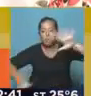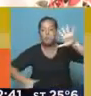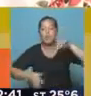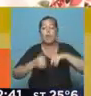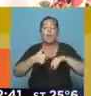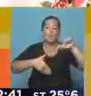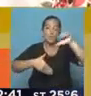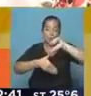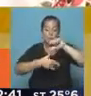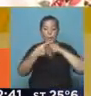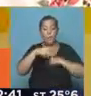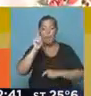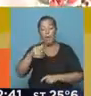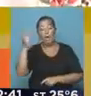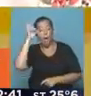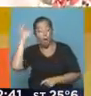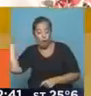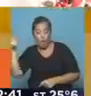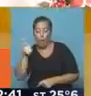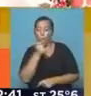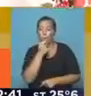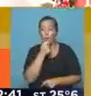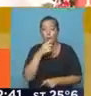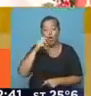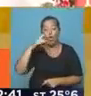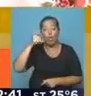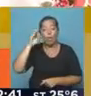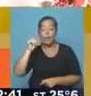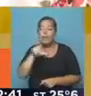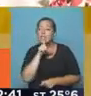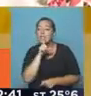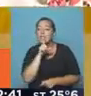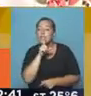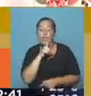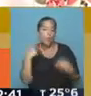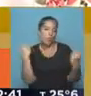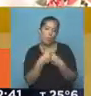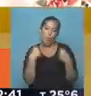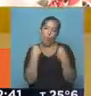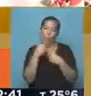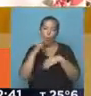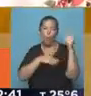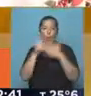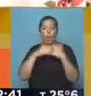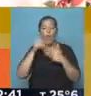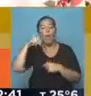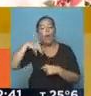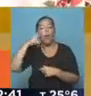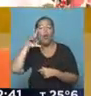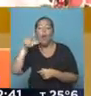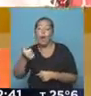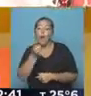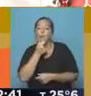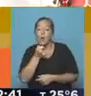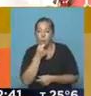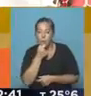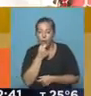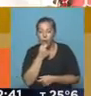por Sudamérica pero también por África por ejemplo oder brech tenía tiene una enorme cantidad de obras en en Angola por ejemplo vale